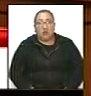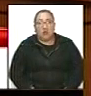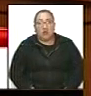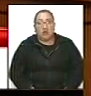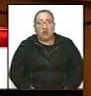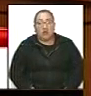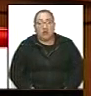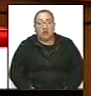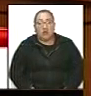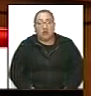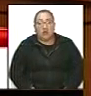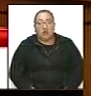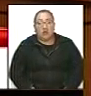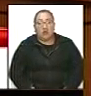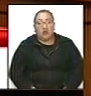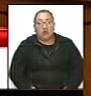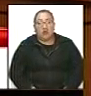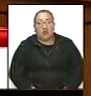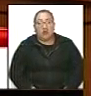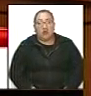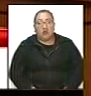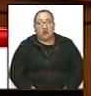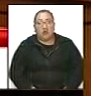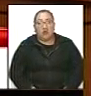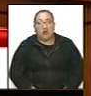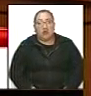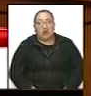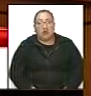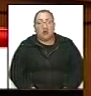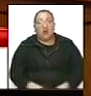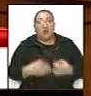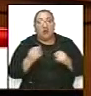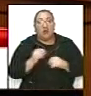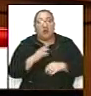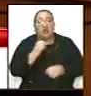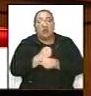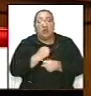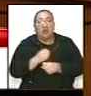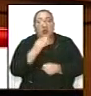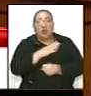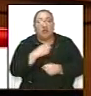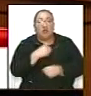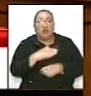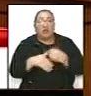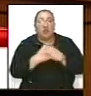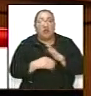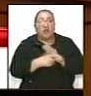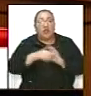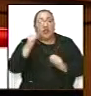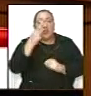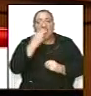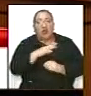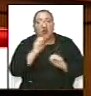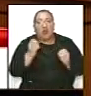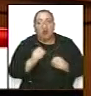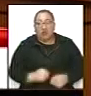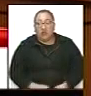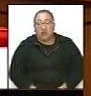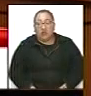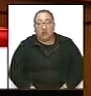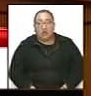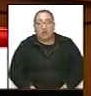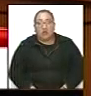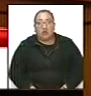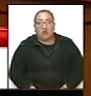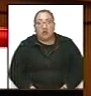materia. Este informe da cuenta de la actuación del Estado en favor de los derechos de niñas, niños y adolescentes en el año